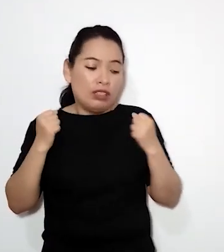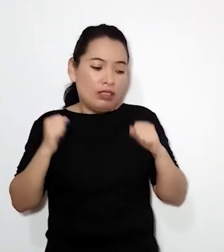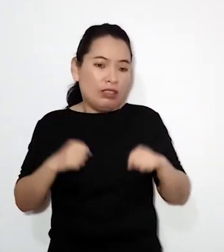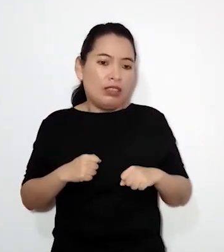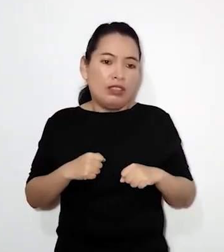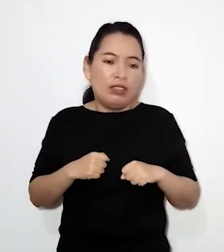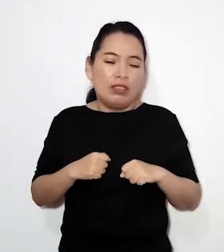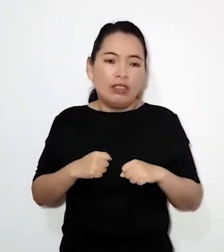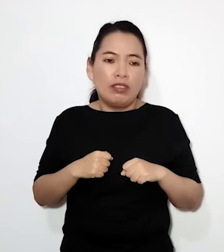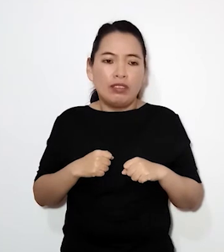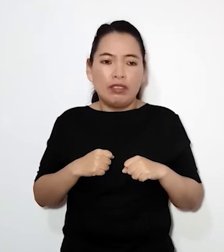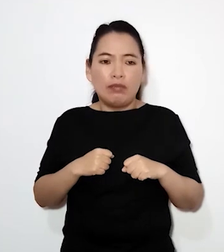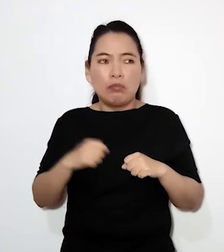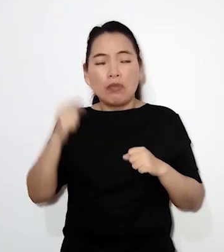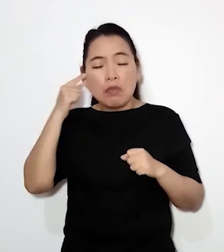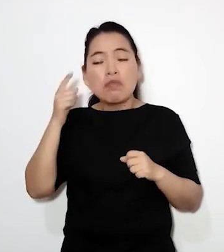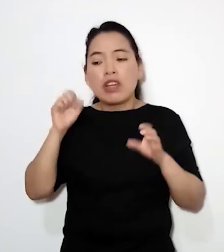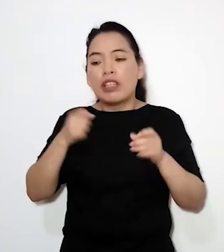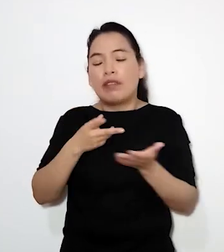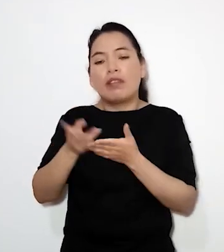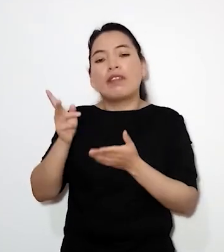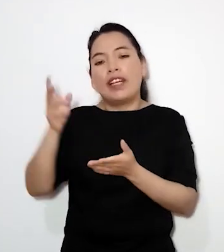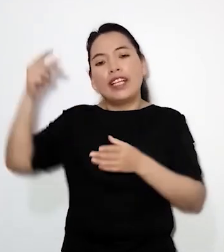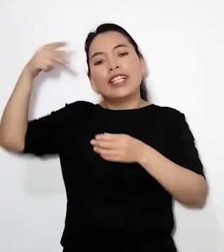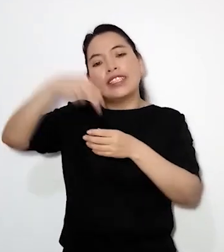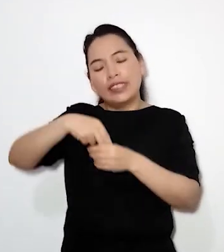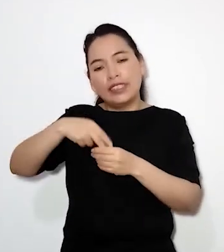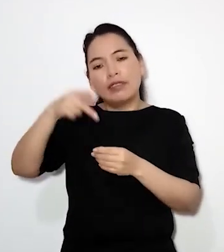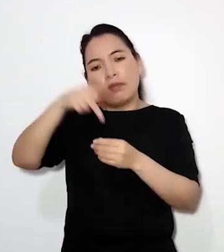efectivamente incluidas en los procesos de toma de decisiones.